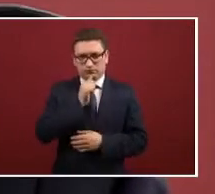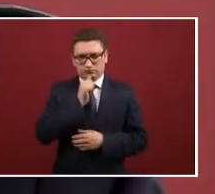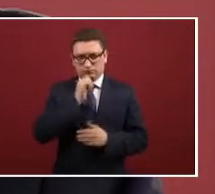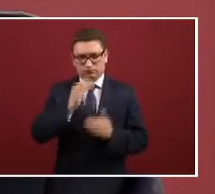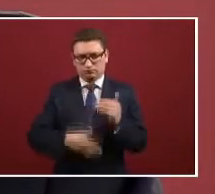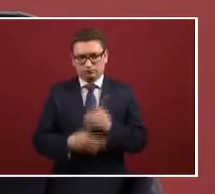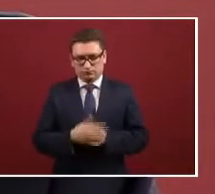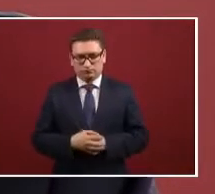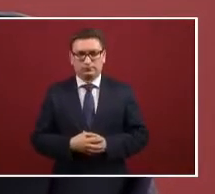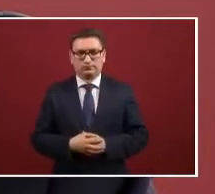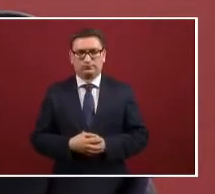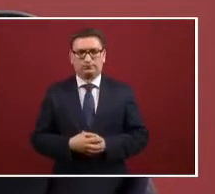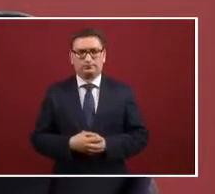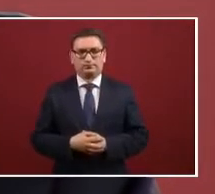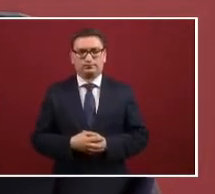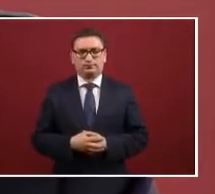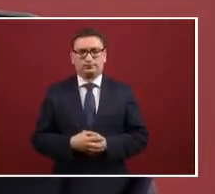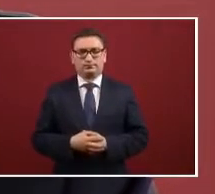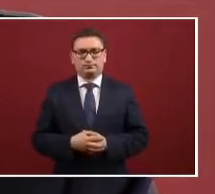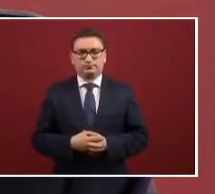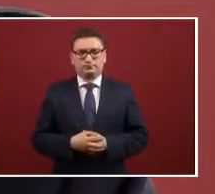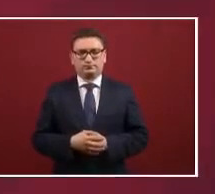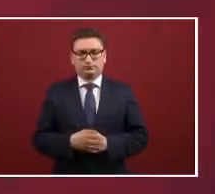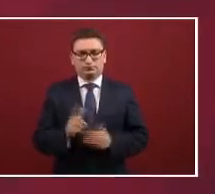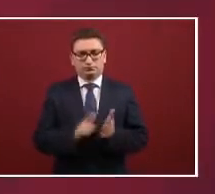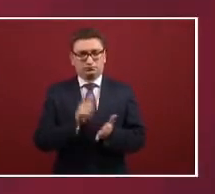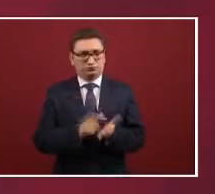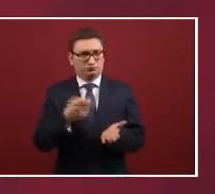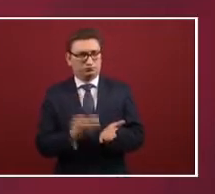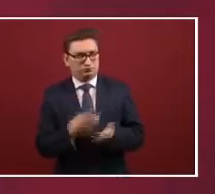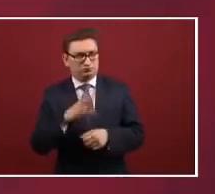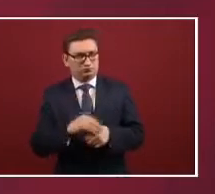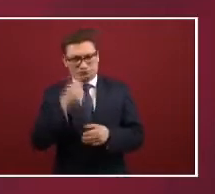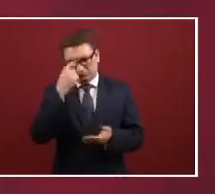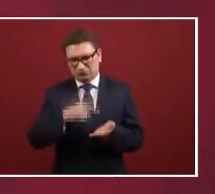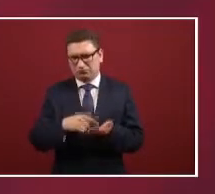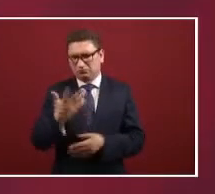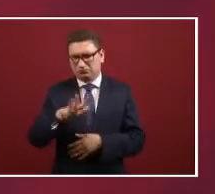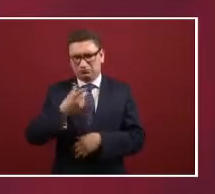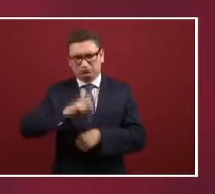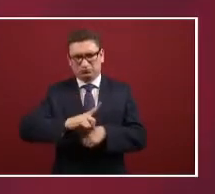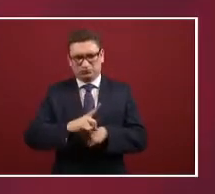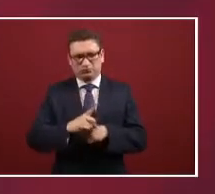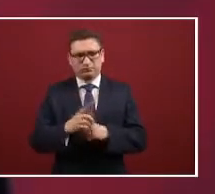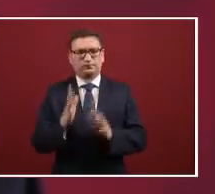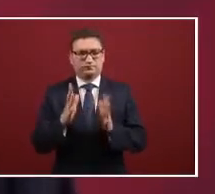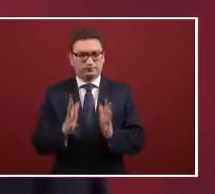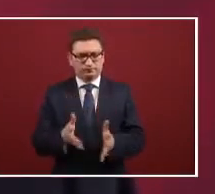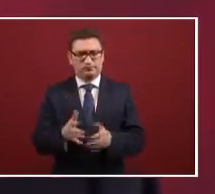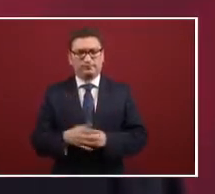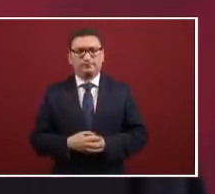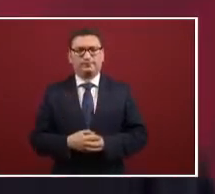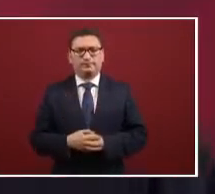el término de ley creo que fueron 10 días se está haciendo ya